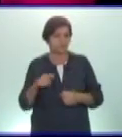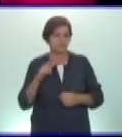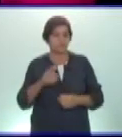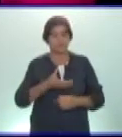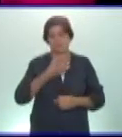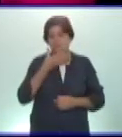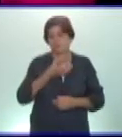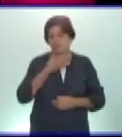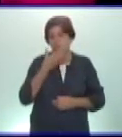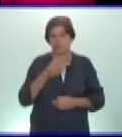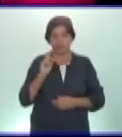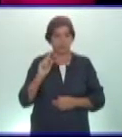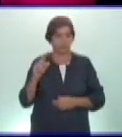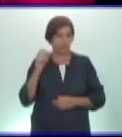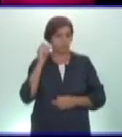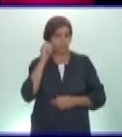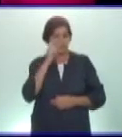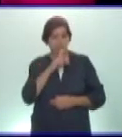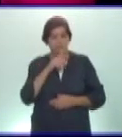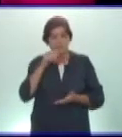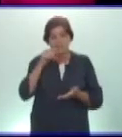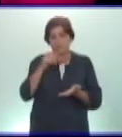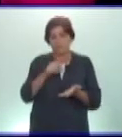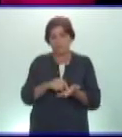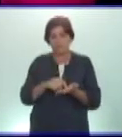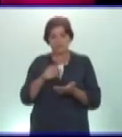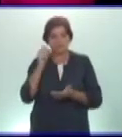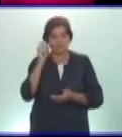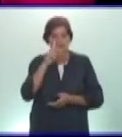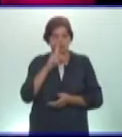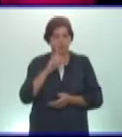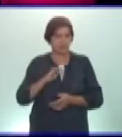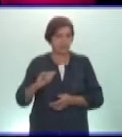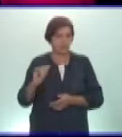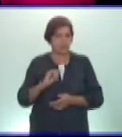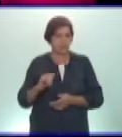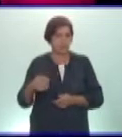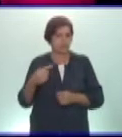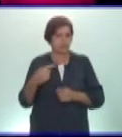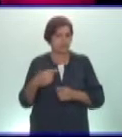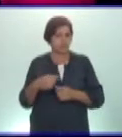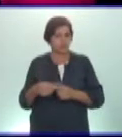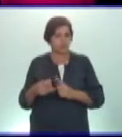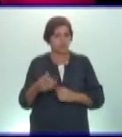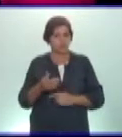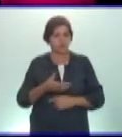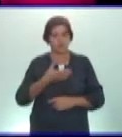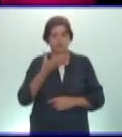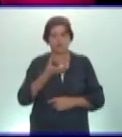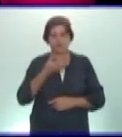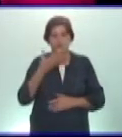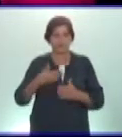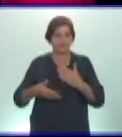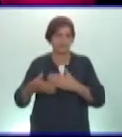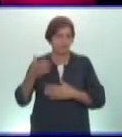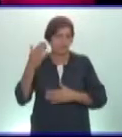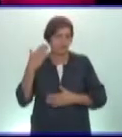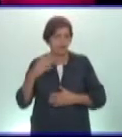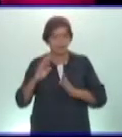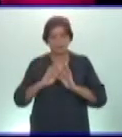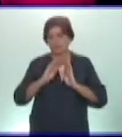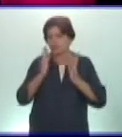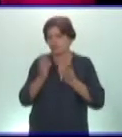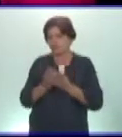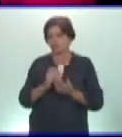no terminaría con un punto final, como han terminado desde tiempos inmemorables todos los